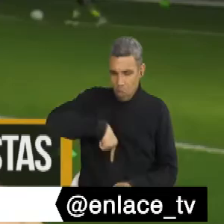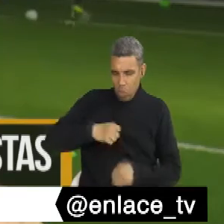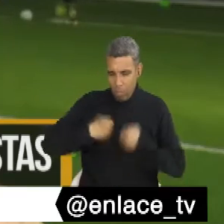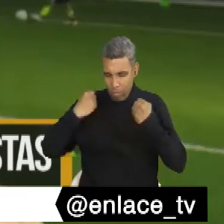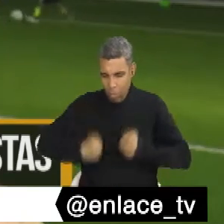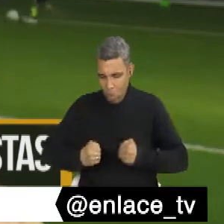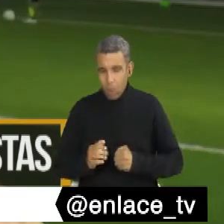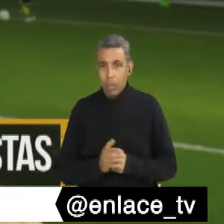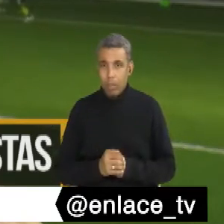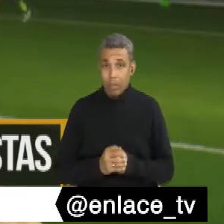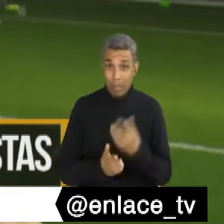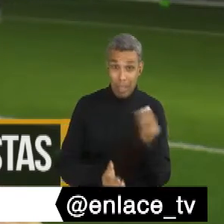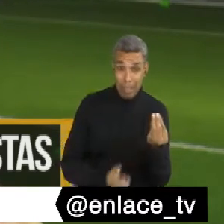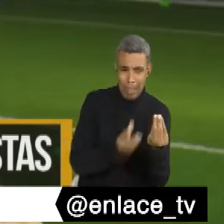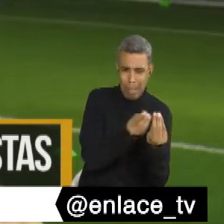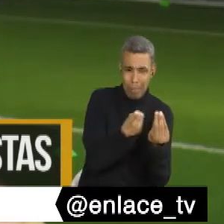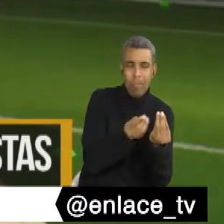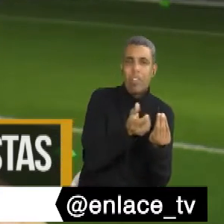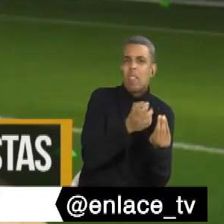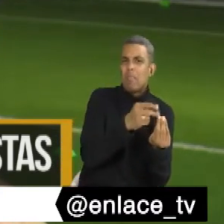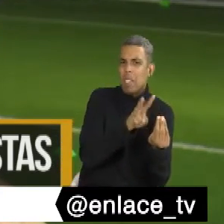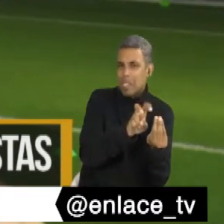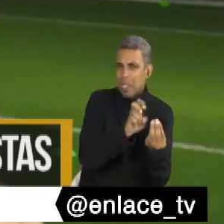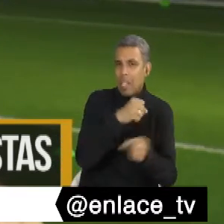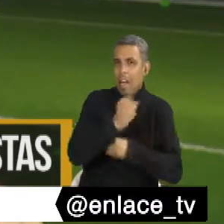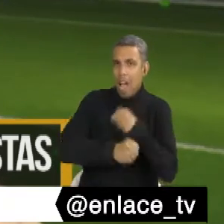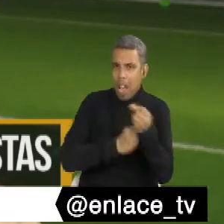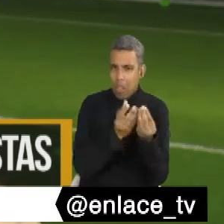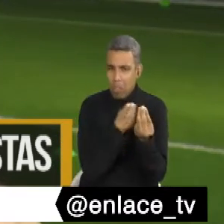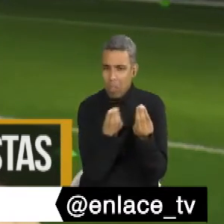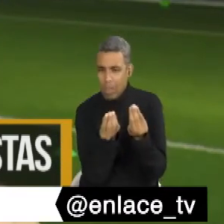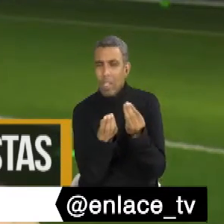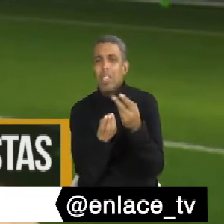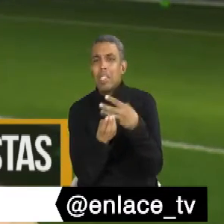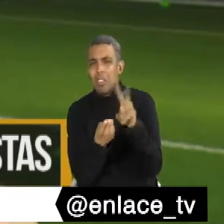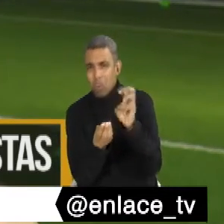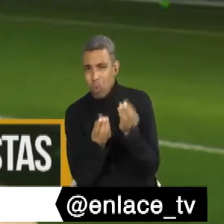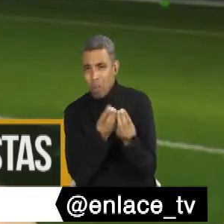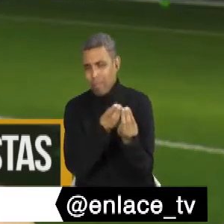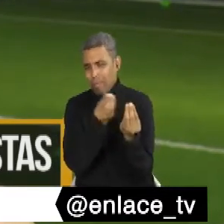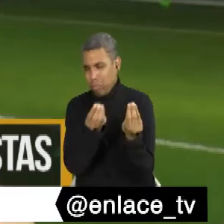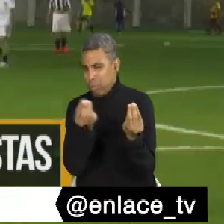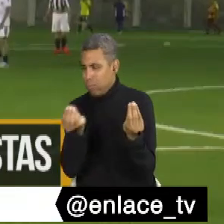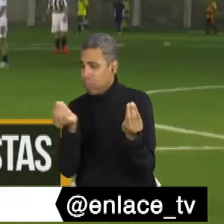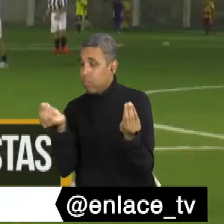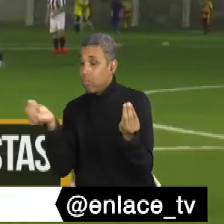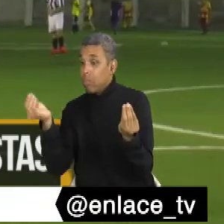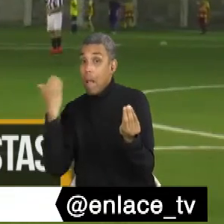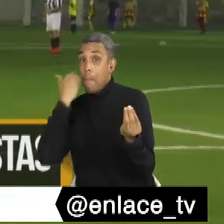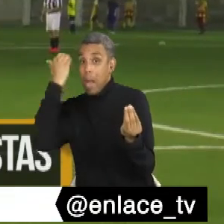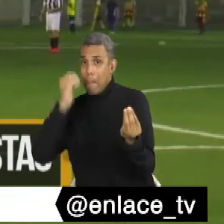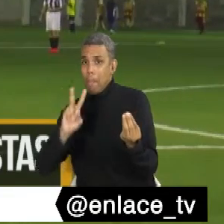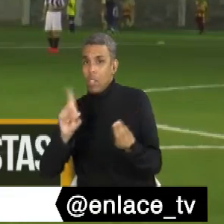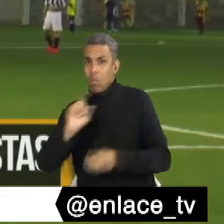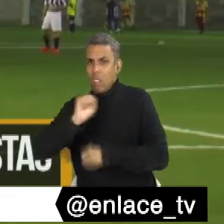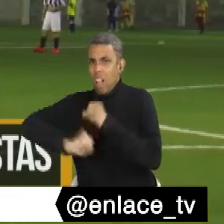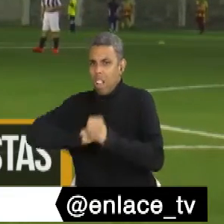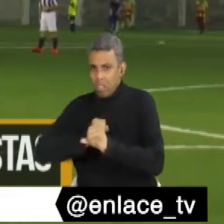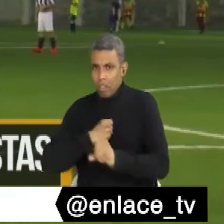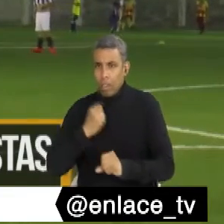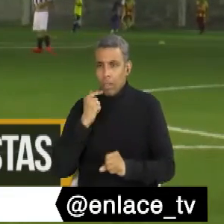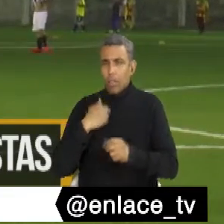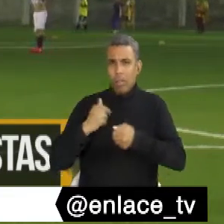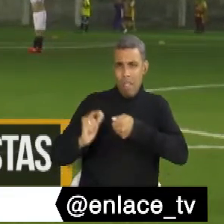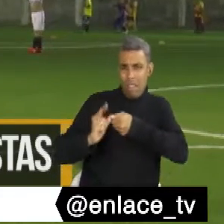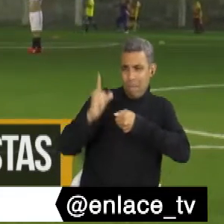categoría hasta la sub-21, donde actualmente terminamos participación en la sub-20. Para algunos la distancia no es